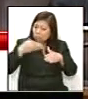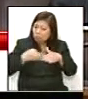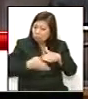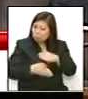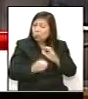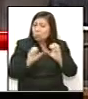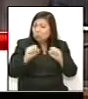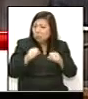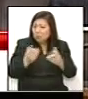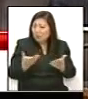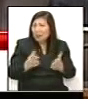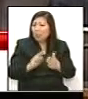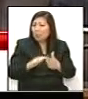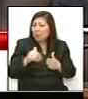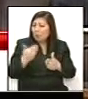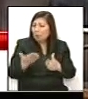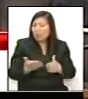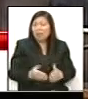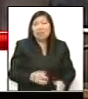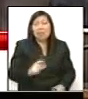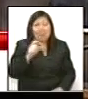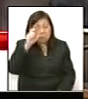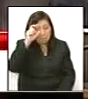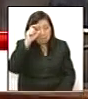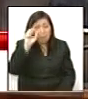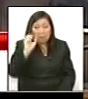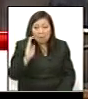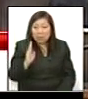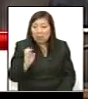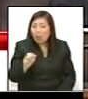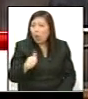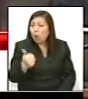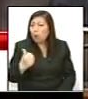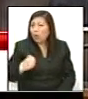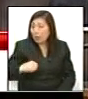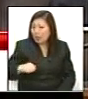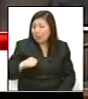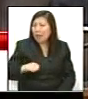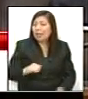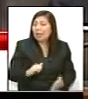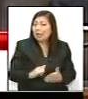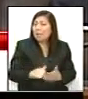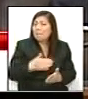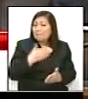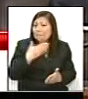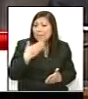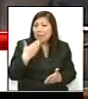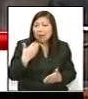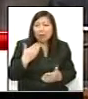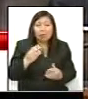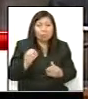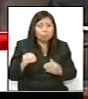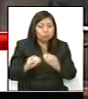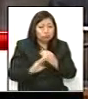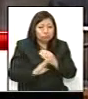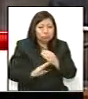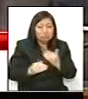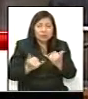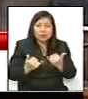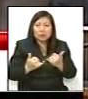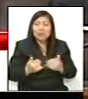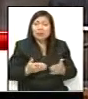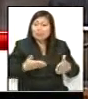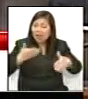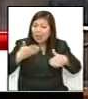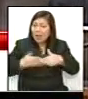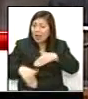realidad, y que después de Bedoya Reyes también hubo otros alcaldes que mejoraron y consolidaron esta